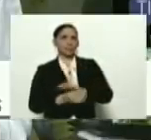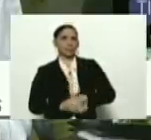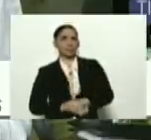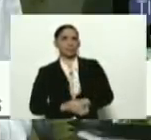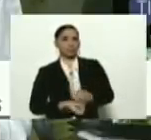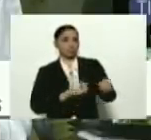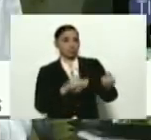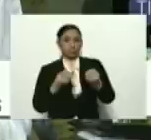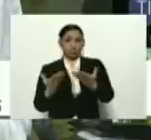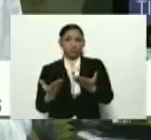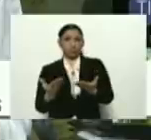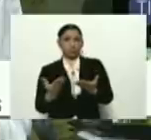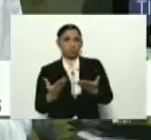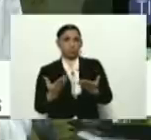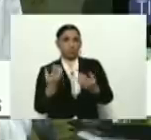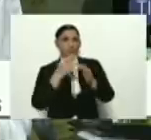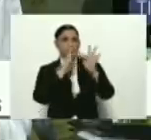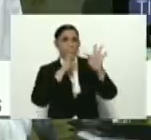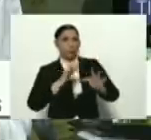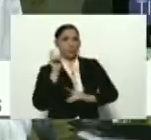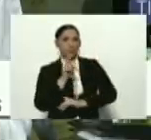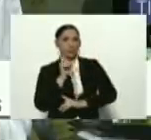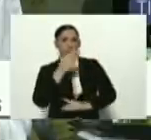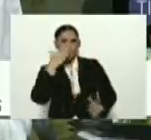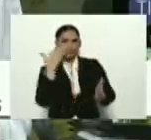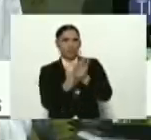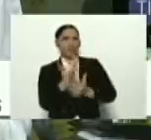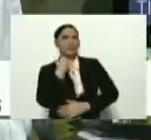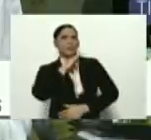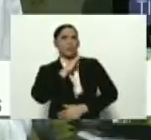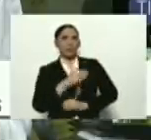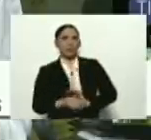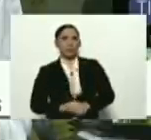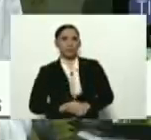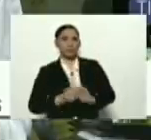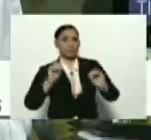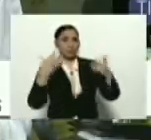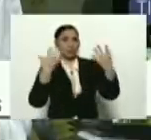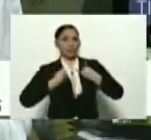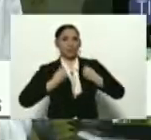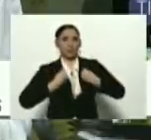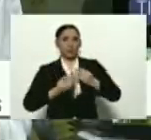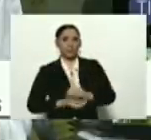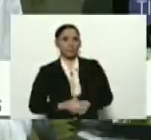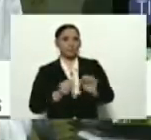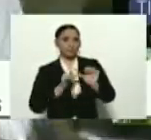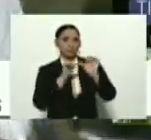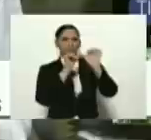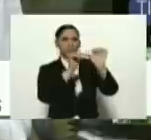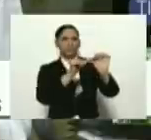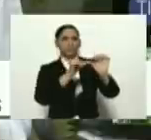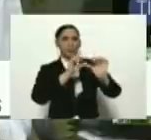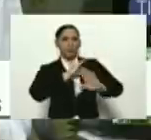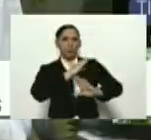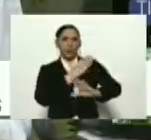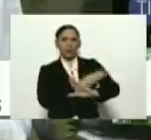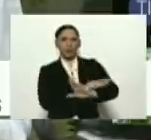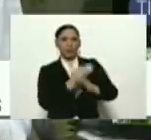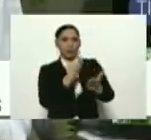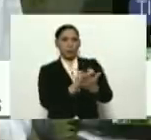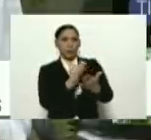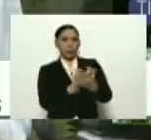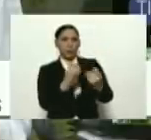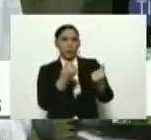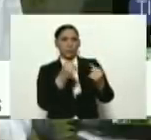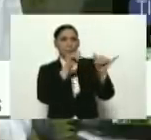proveer los medios necesarios para enfrentar la crisis, salvar vidas, mantener la vitalidad de la economía y al